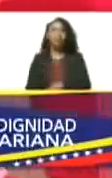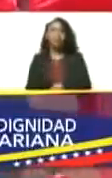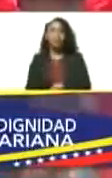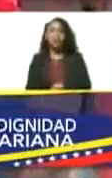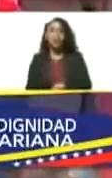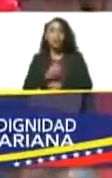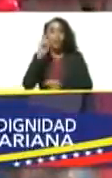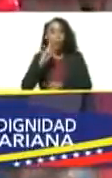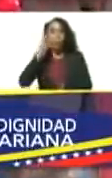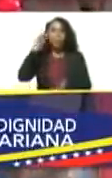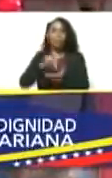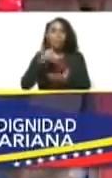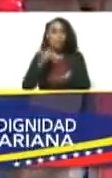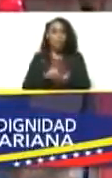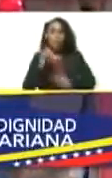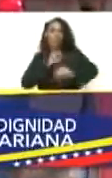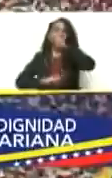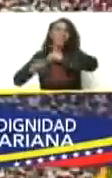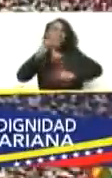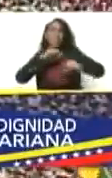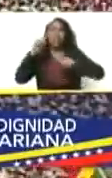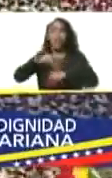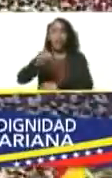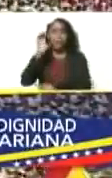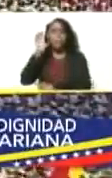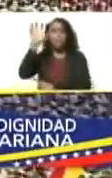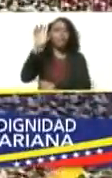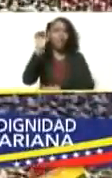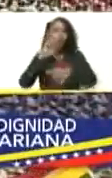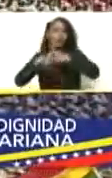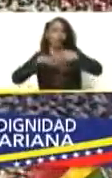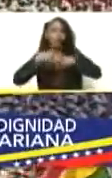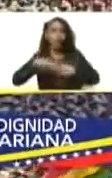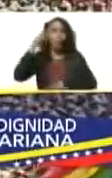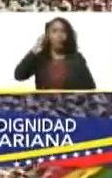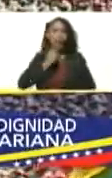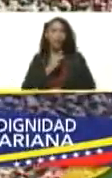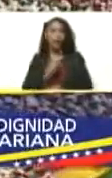diciendo presente a defender la patria y la revolución bolivariana.